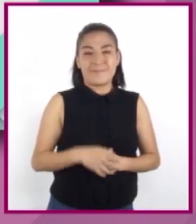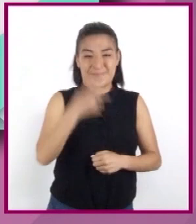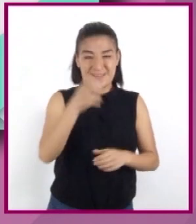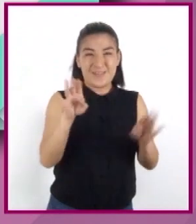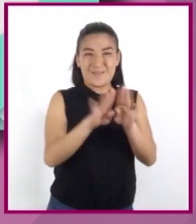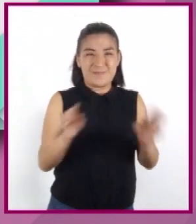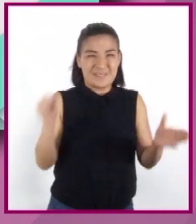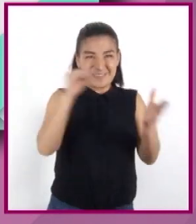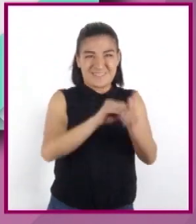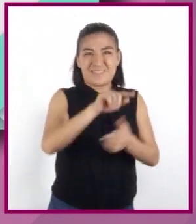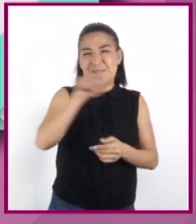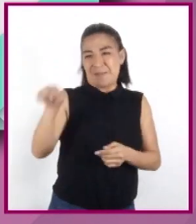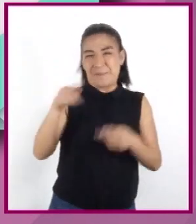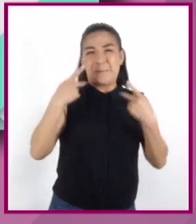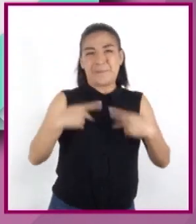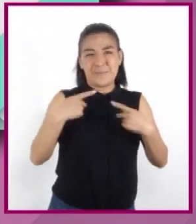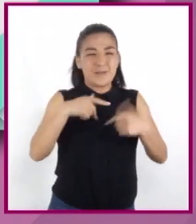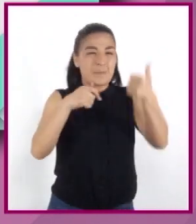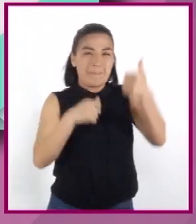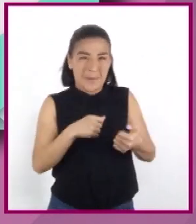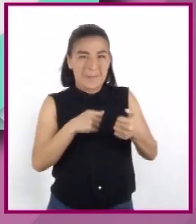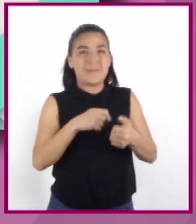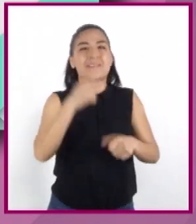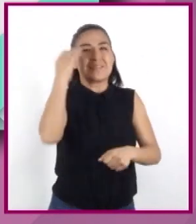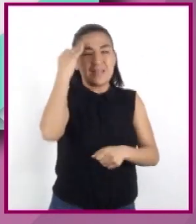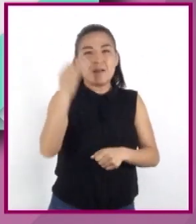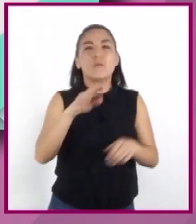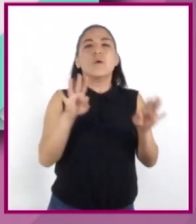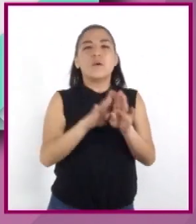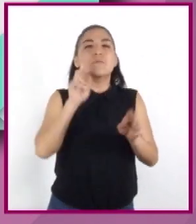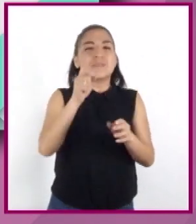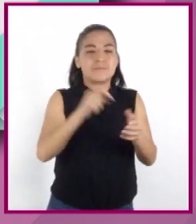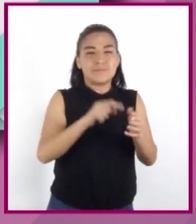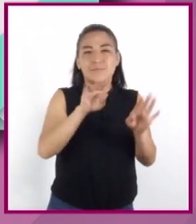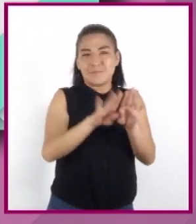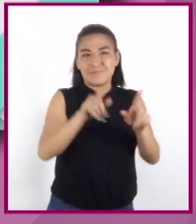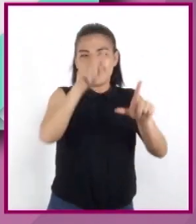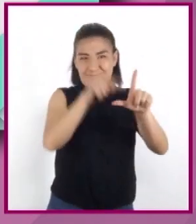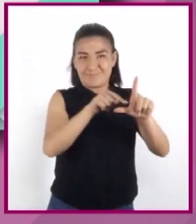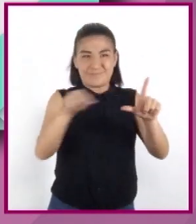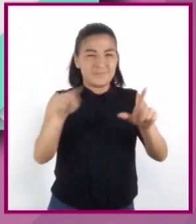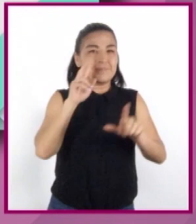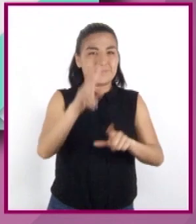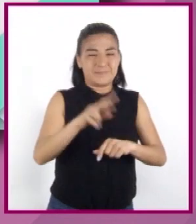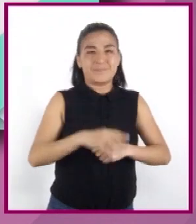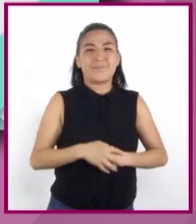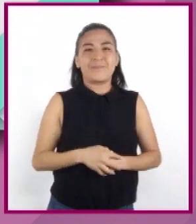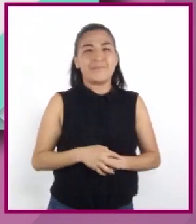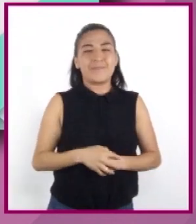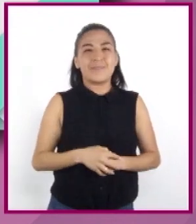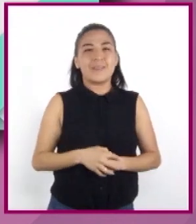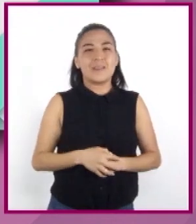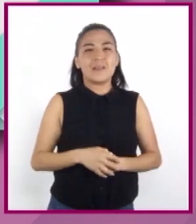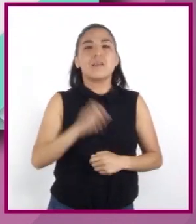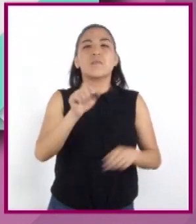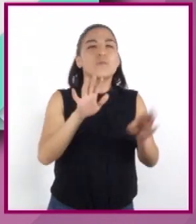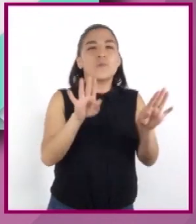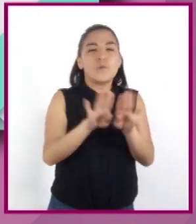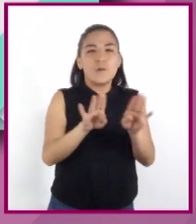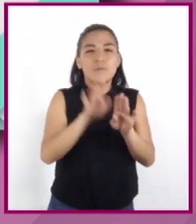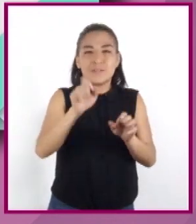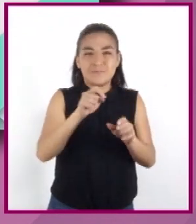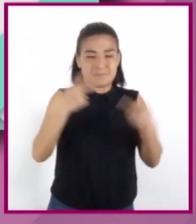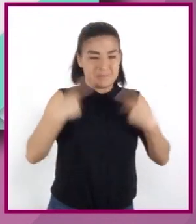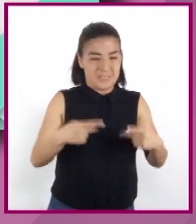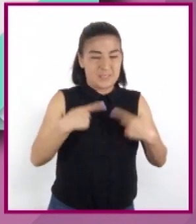registros del espectador, vamos a elaborar las 3 gráficas correspondientes en un plano cartesiano. Localizamos las coordenadas de la persona